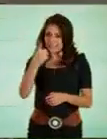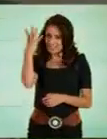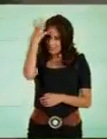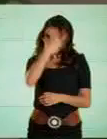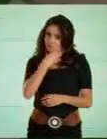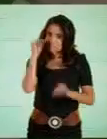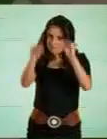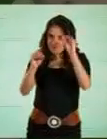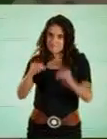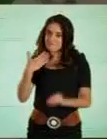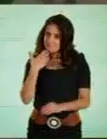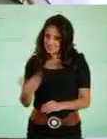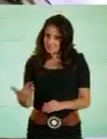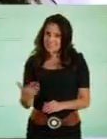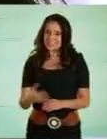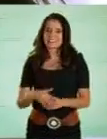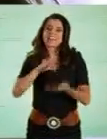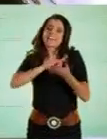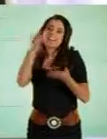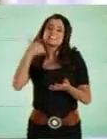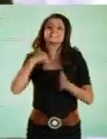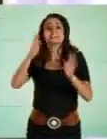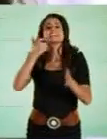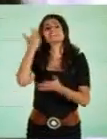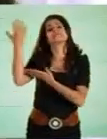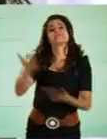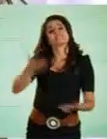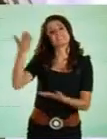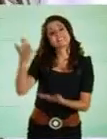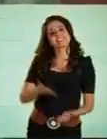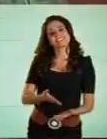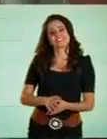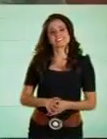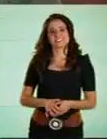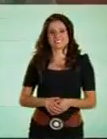Ay, qué bonito te quedó, mi amor. Gracias, ya quiero que lleguen.